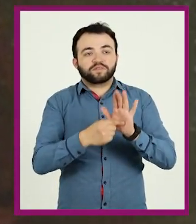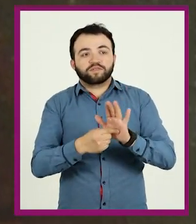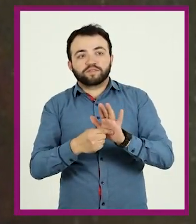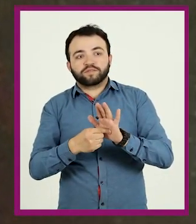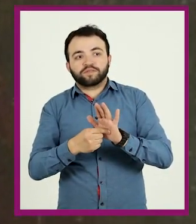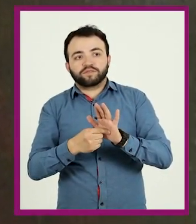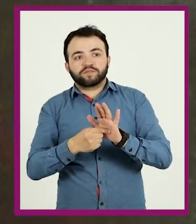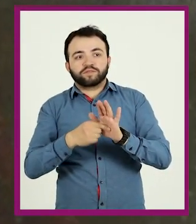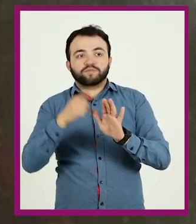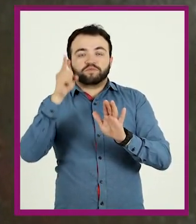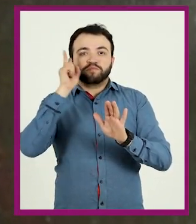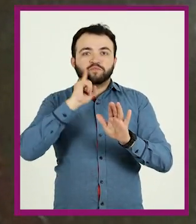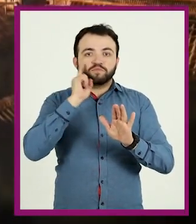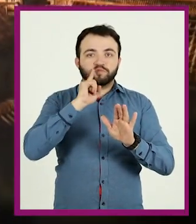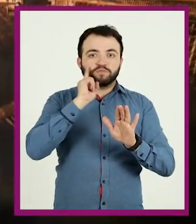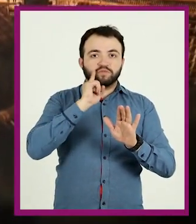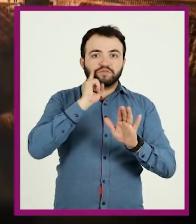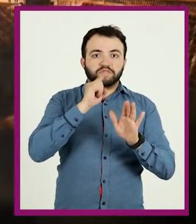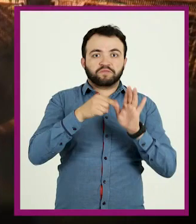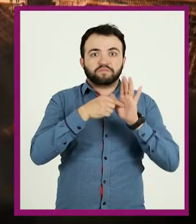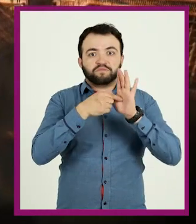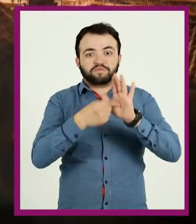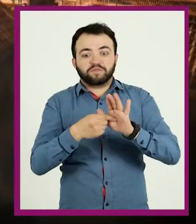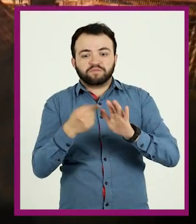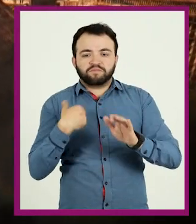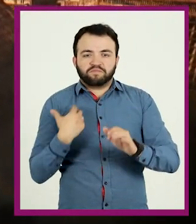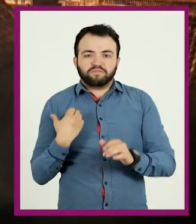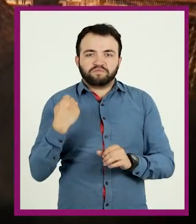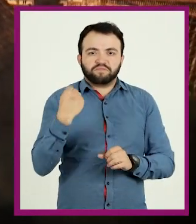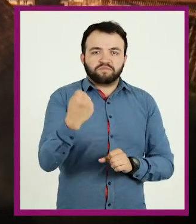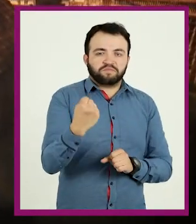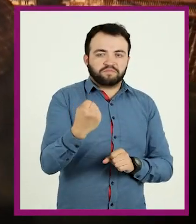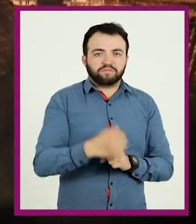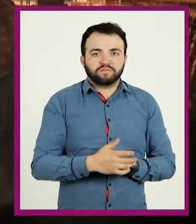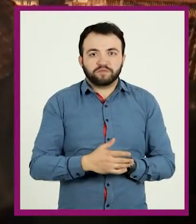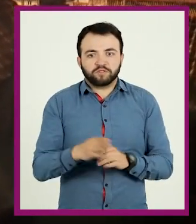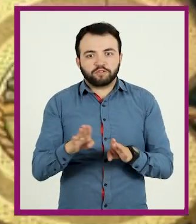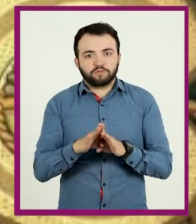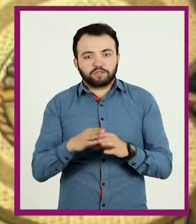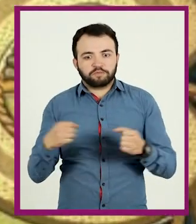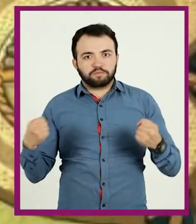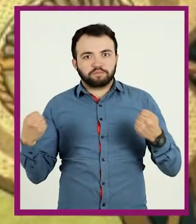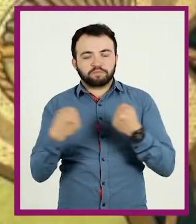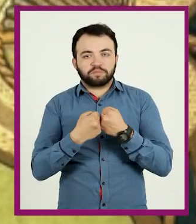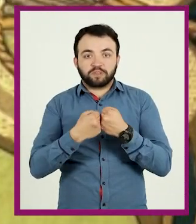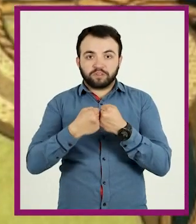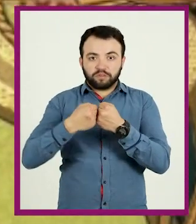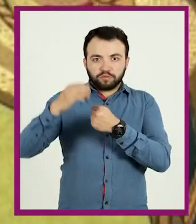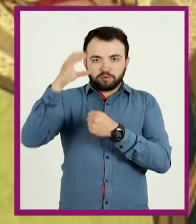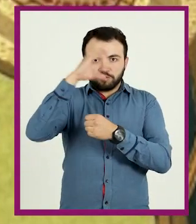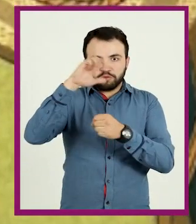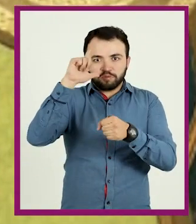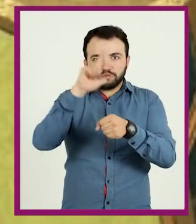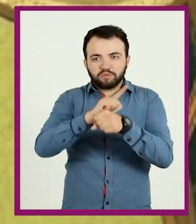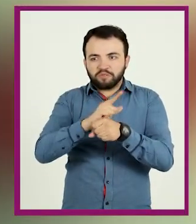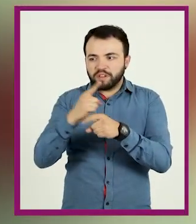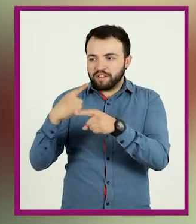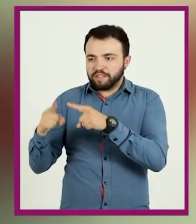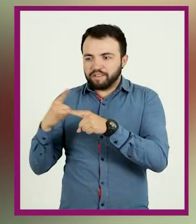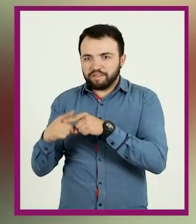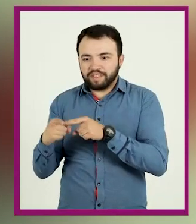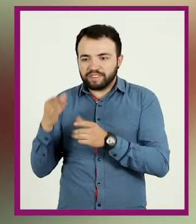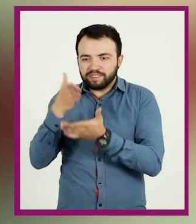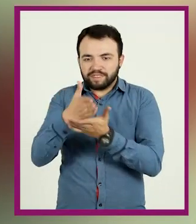Kheireddin Barbarroja. La visión romántica de este choque de culturas habría de nutrir las más bellas